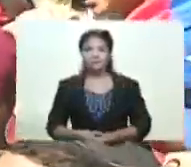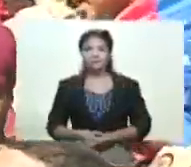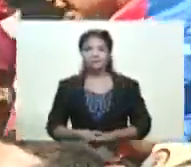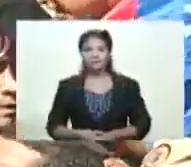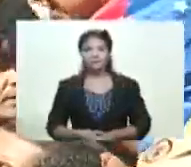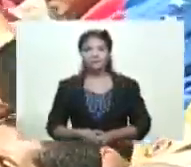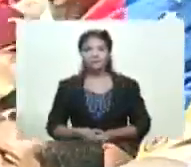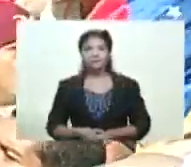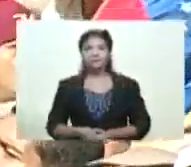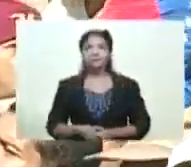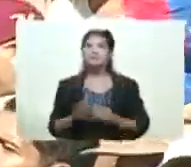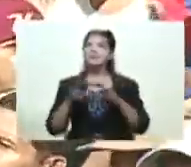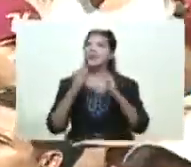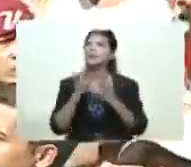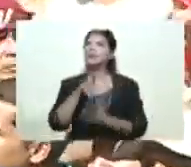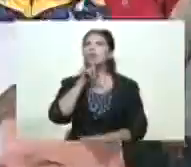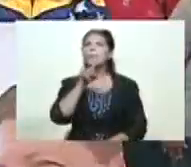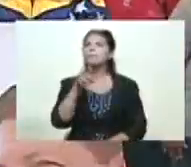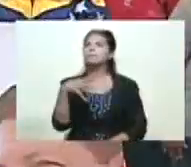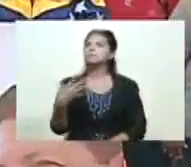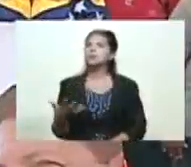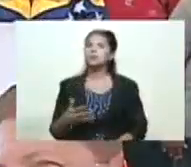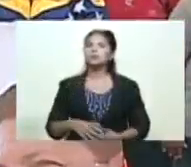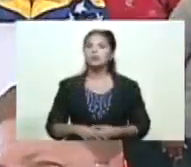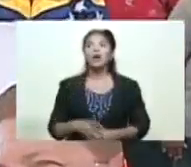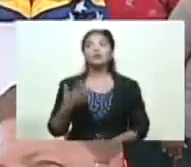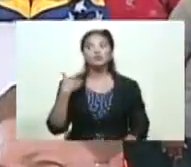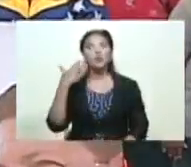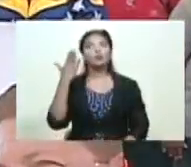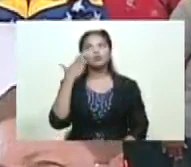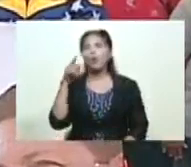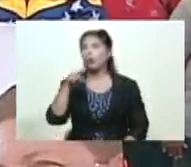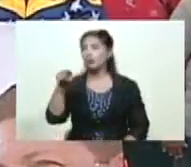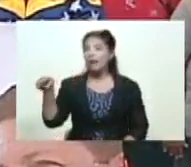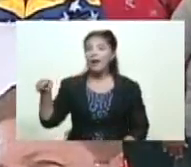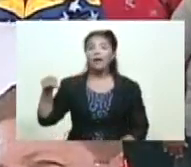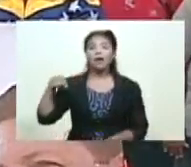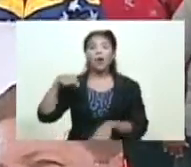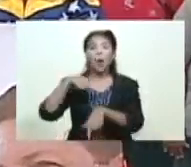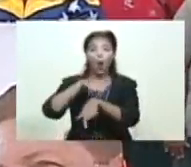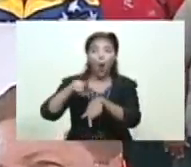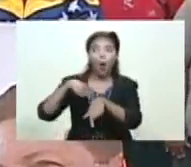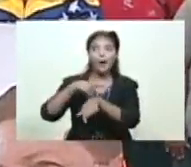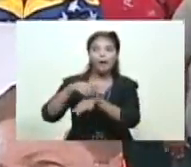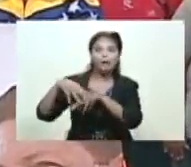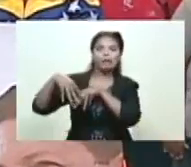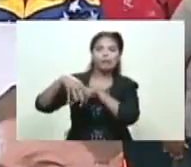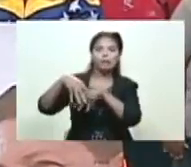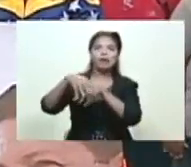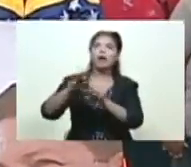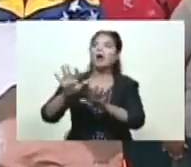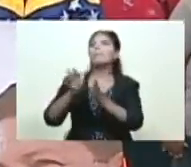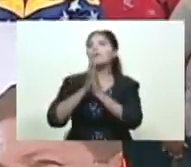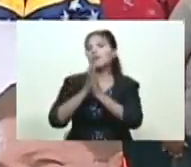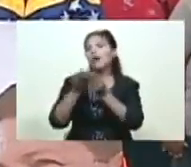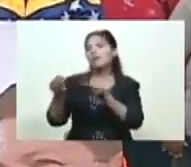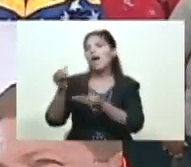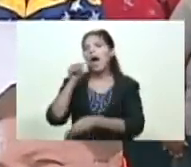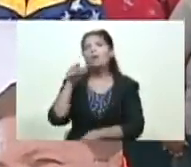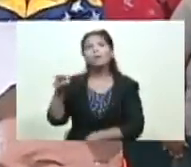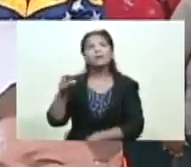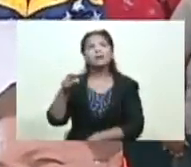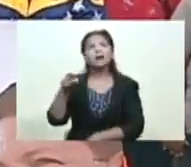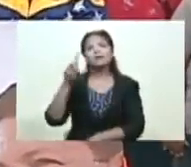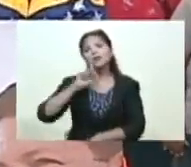Y el mundo se pregunta, compatriotas, yo sé que han caminado durante horas, traten de traer agua, ya está llorando,